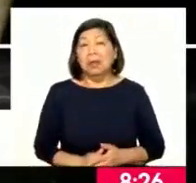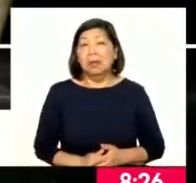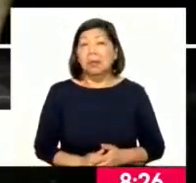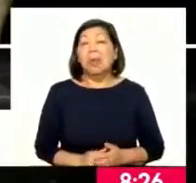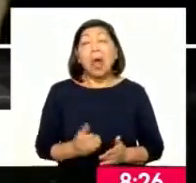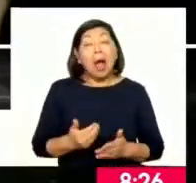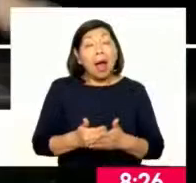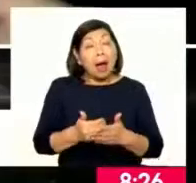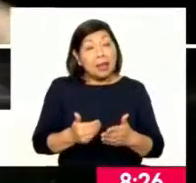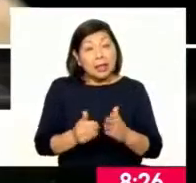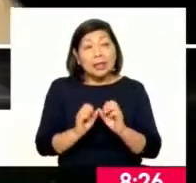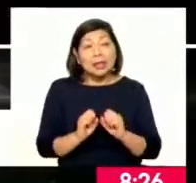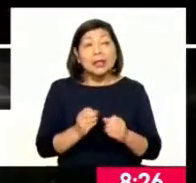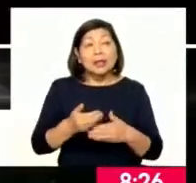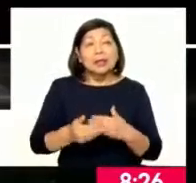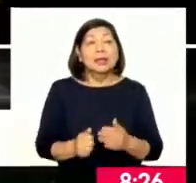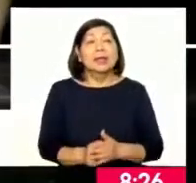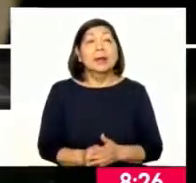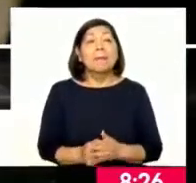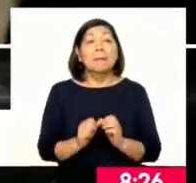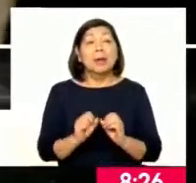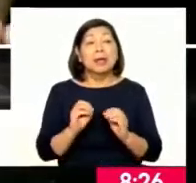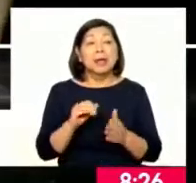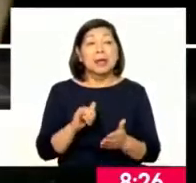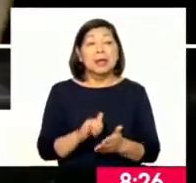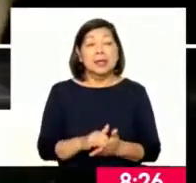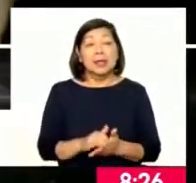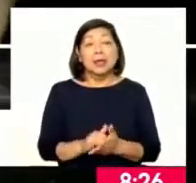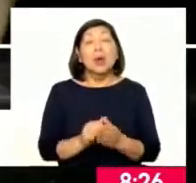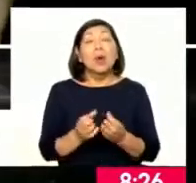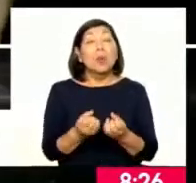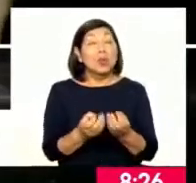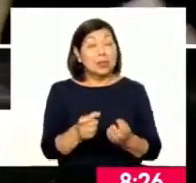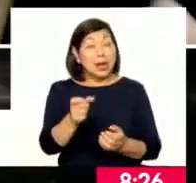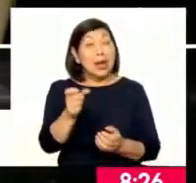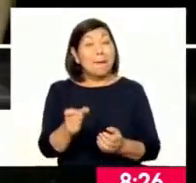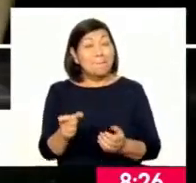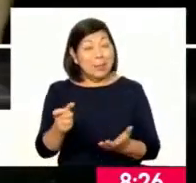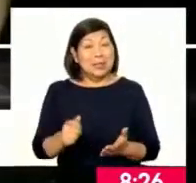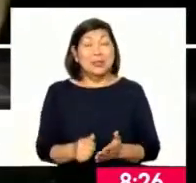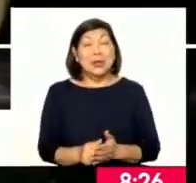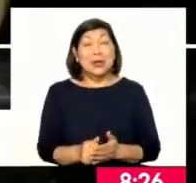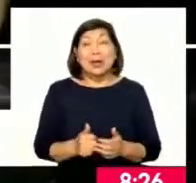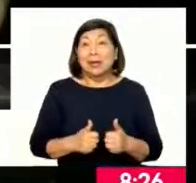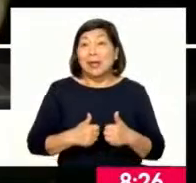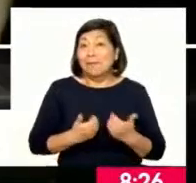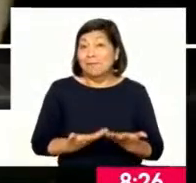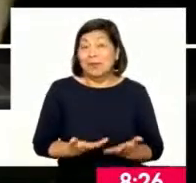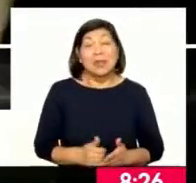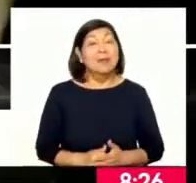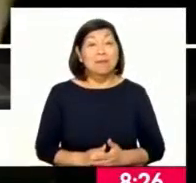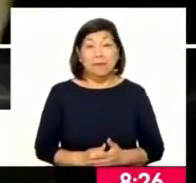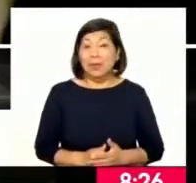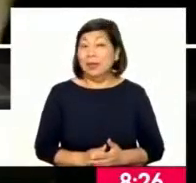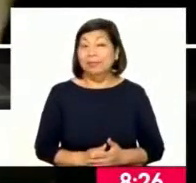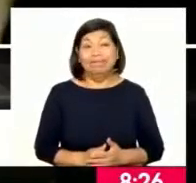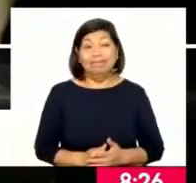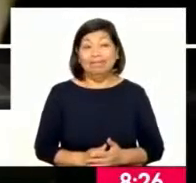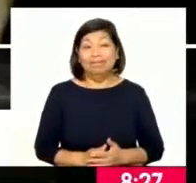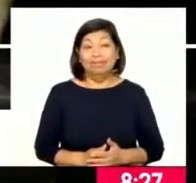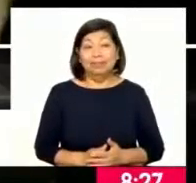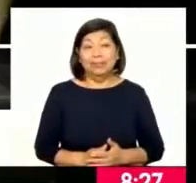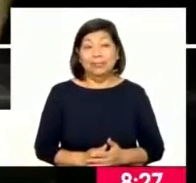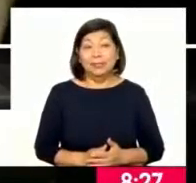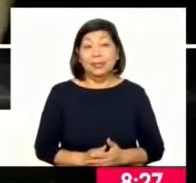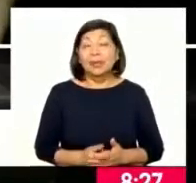forma oportuna y debe acelerarse esos procesos considerando que muchas de las personas, considerando la situación de muchas de las personas